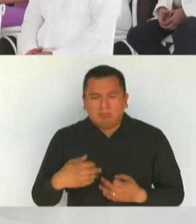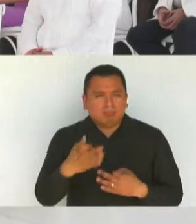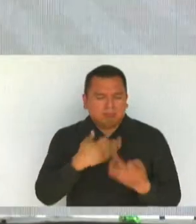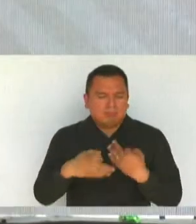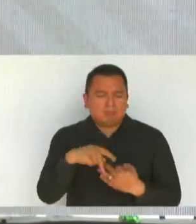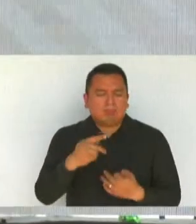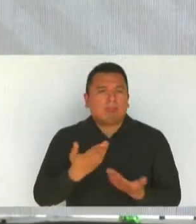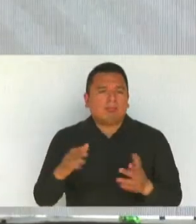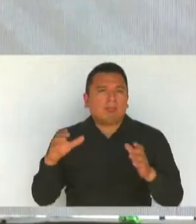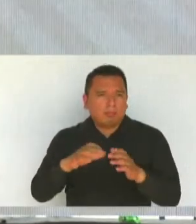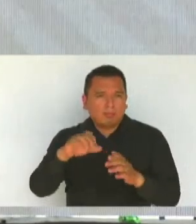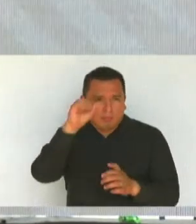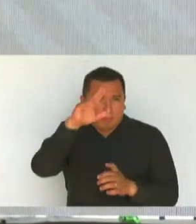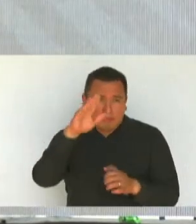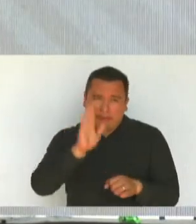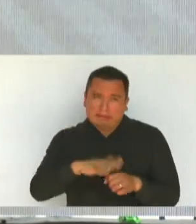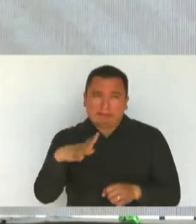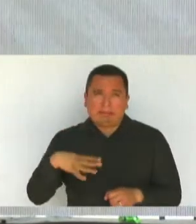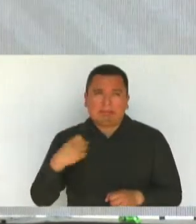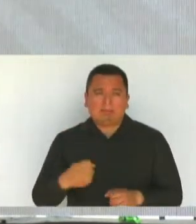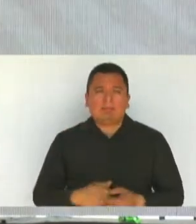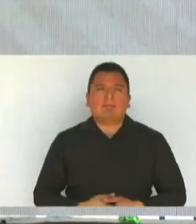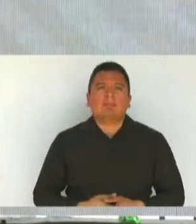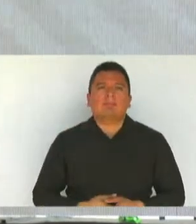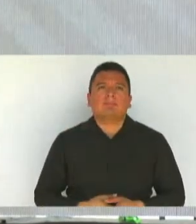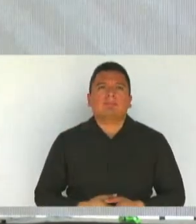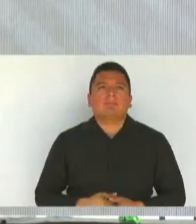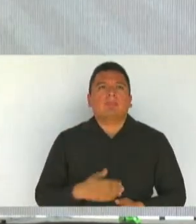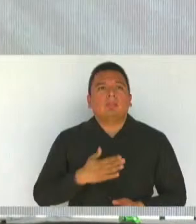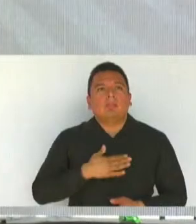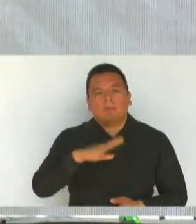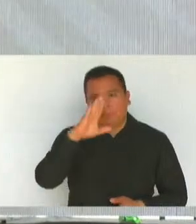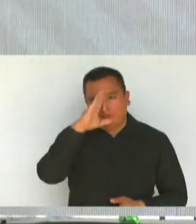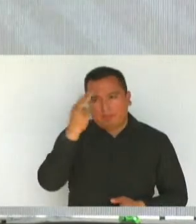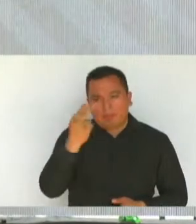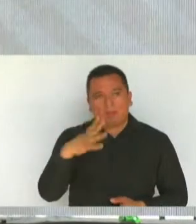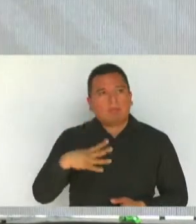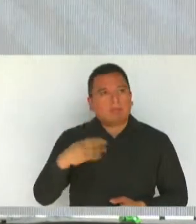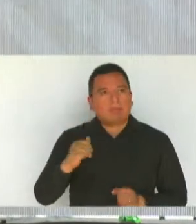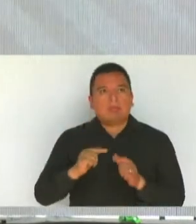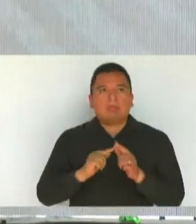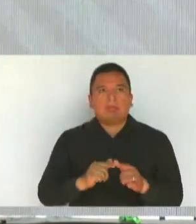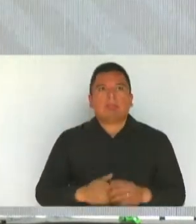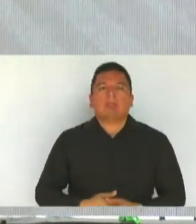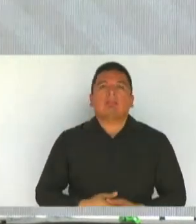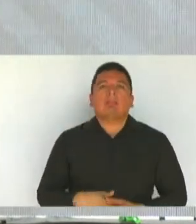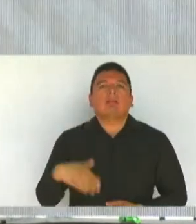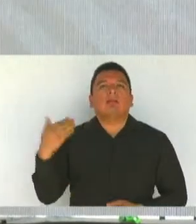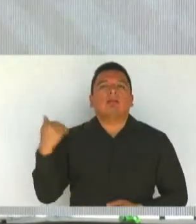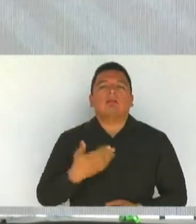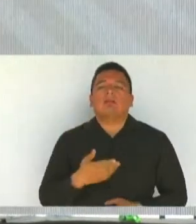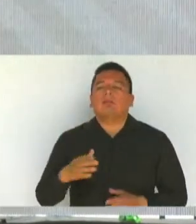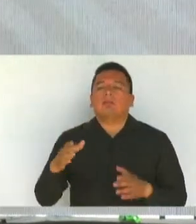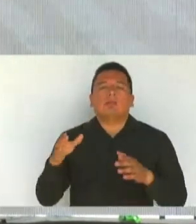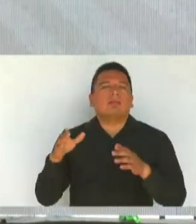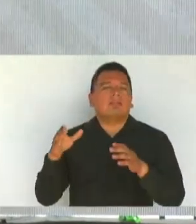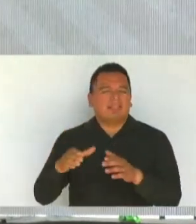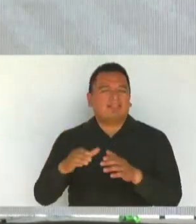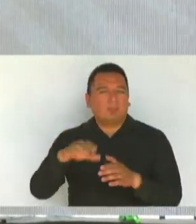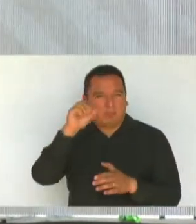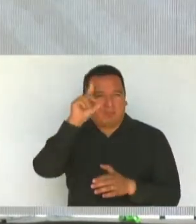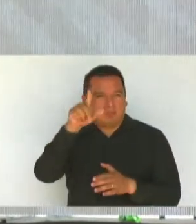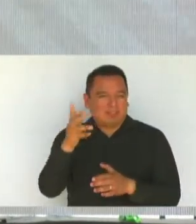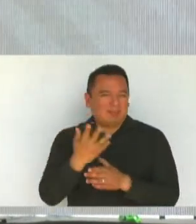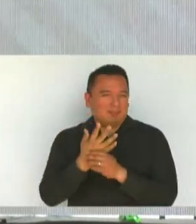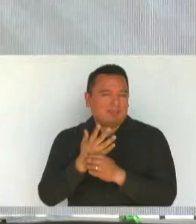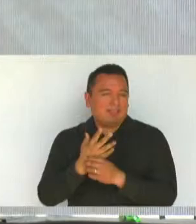estamos atendiendo. Creo también que tenemos que seguir trabajando y no, me decía ahorita el presidente de la Cámara, a ver si no